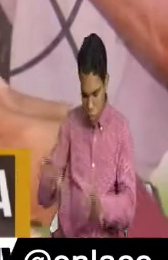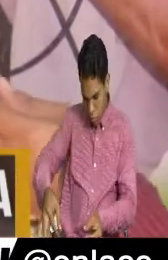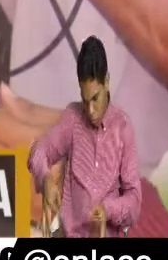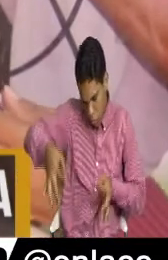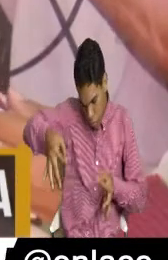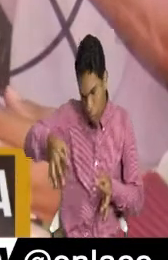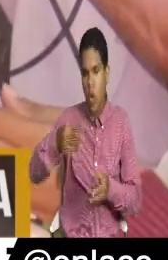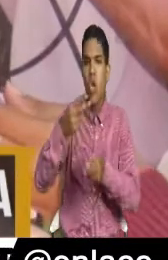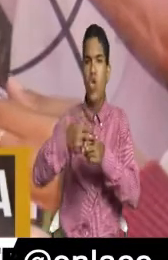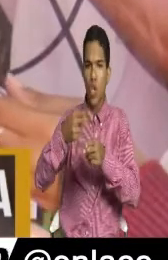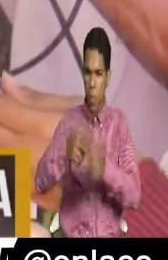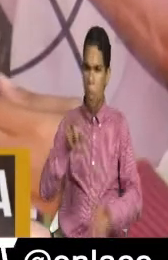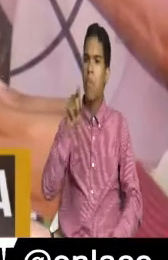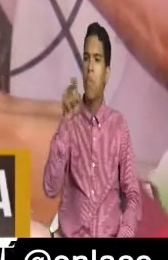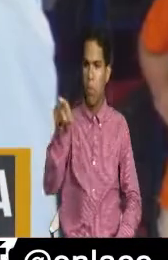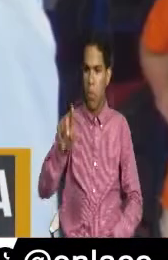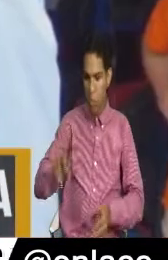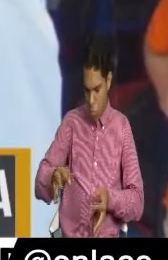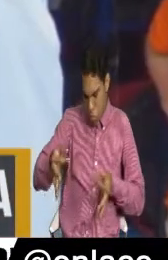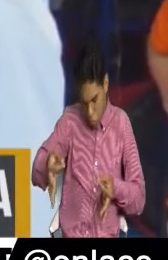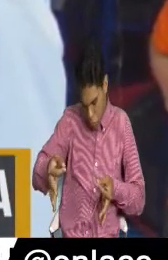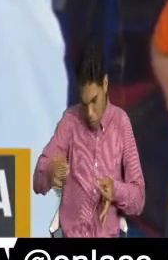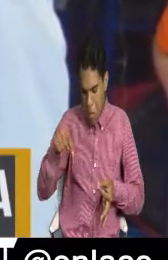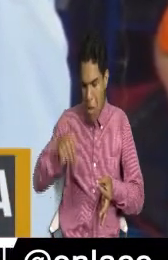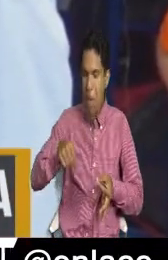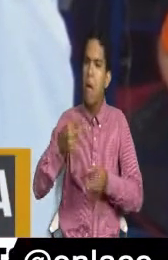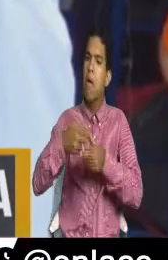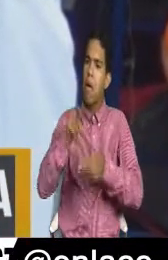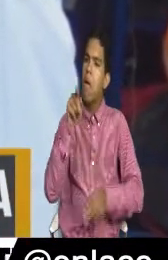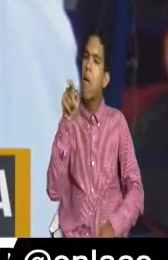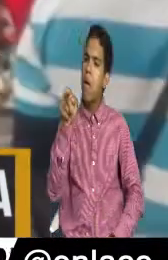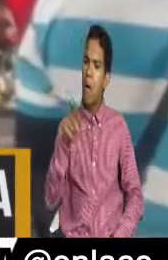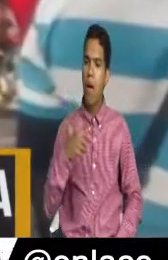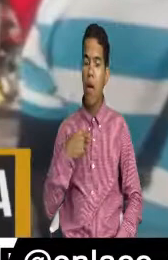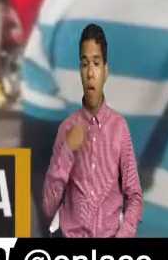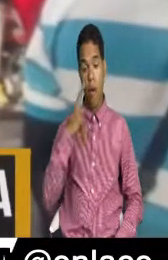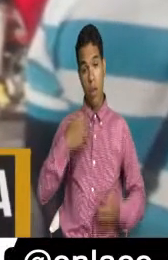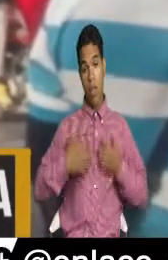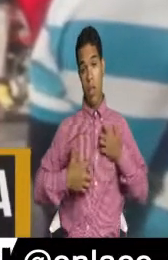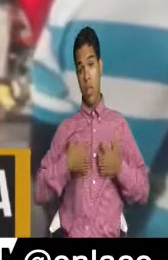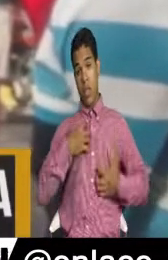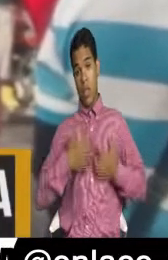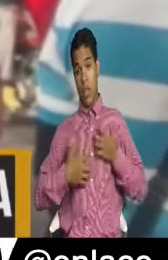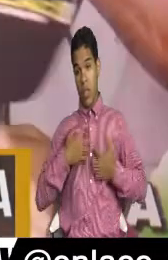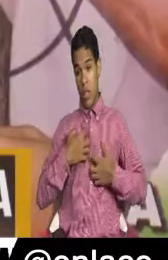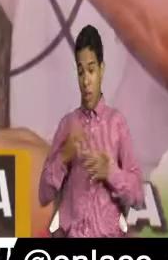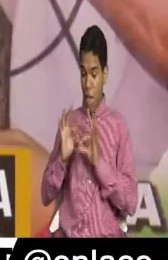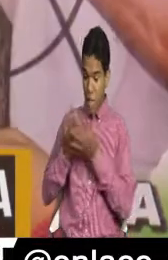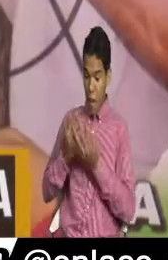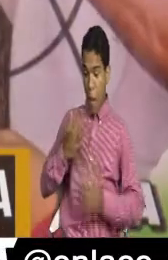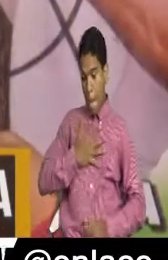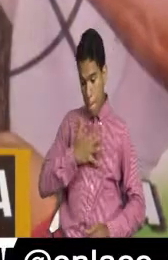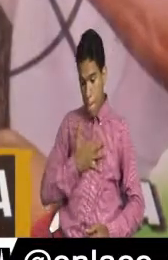ahí como una de las amenazadas. Sonia Nevado agregó que teme por su vida y por lo que le pueda pasar a su familia.